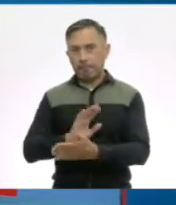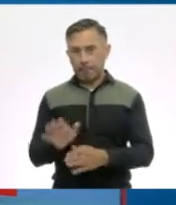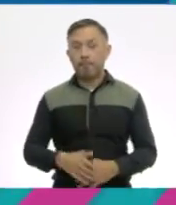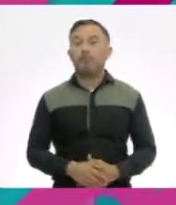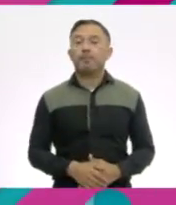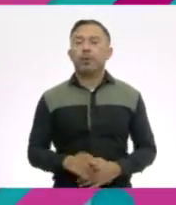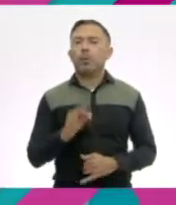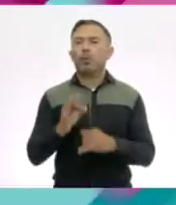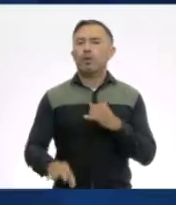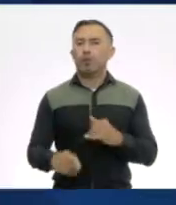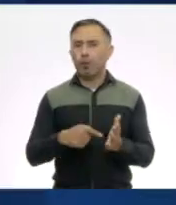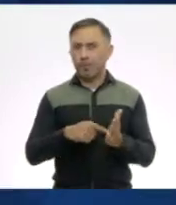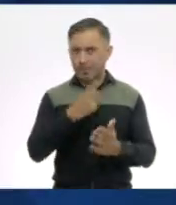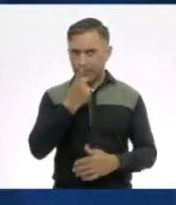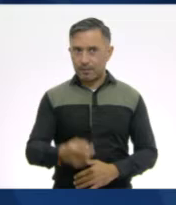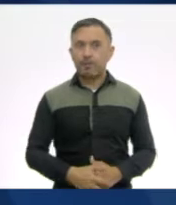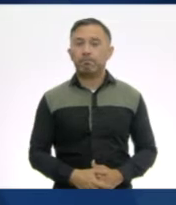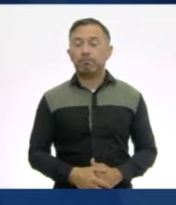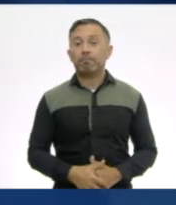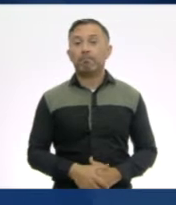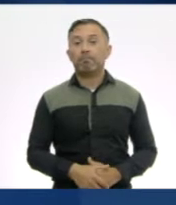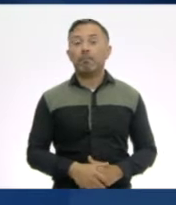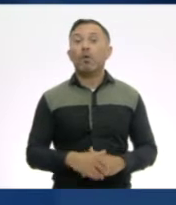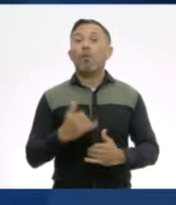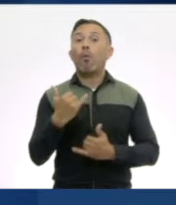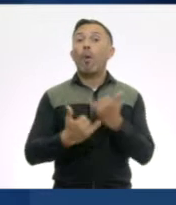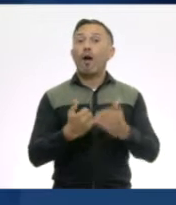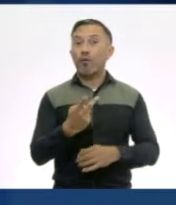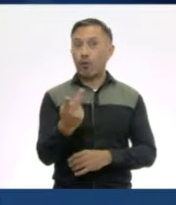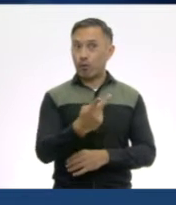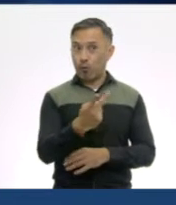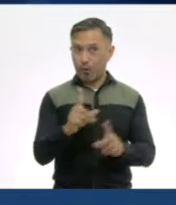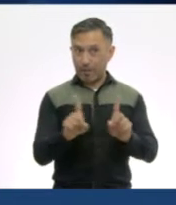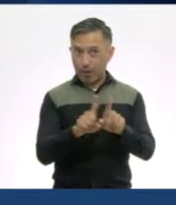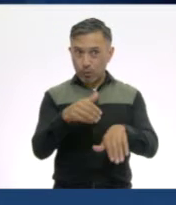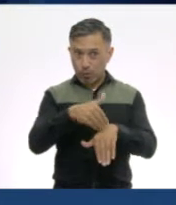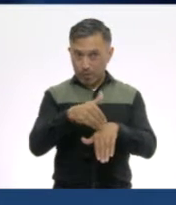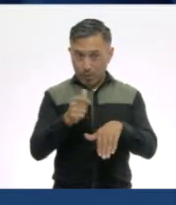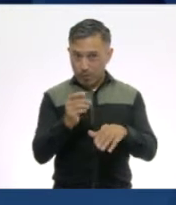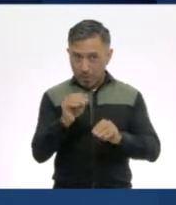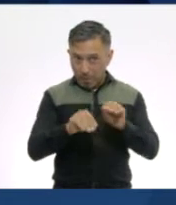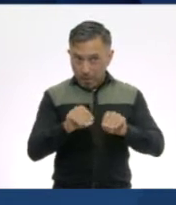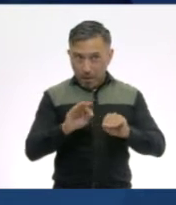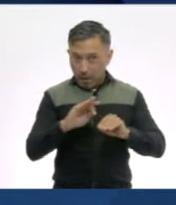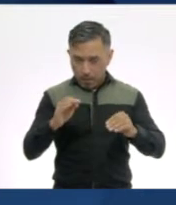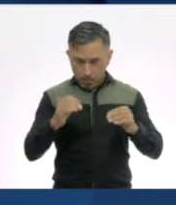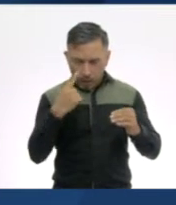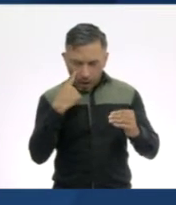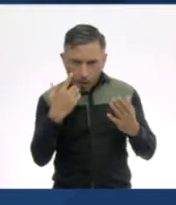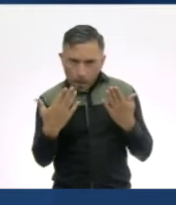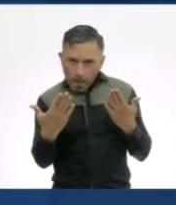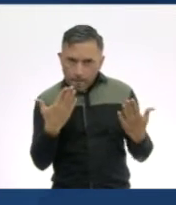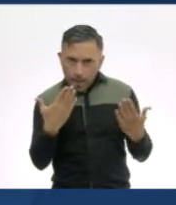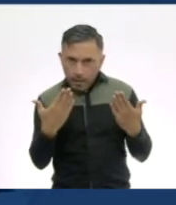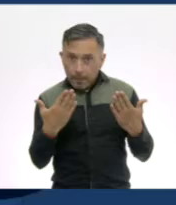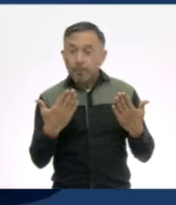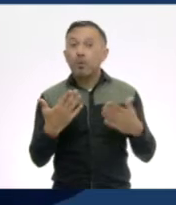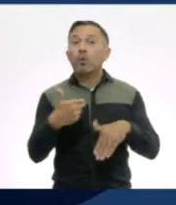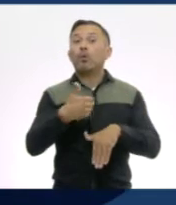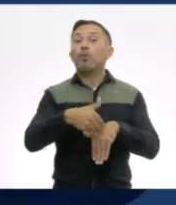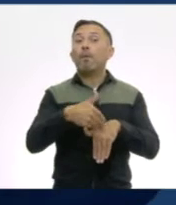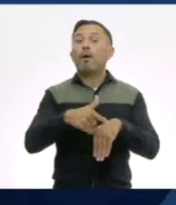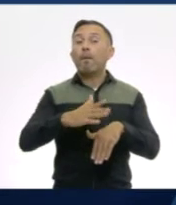dice, después de que los 2 jugadores hayan formado su número, los comparan. Y quien haya escrito el número